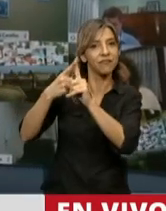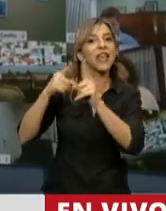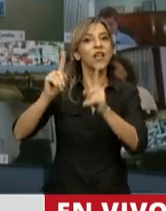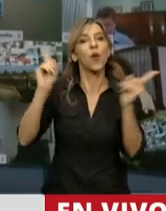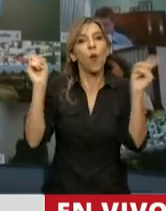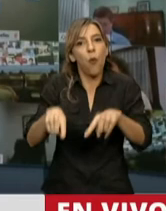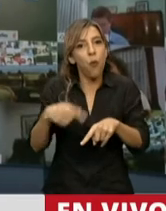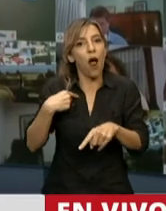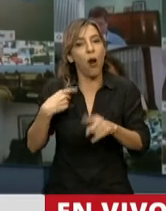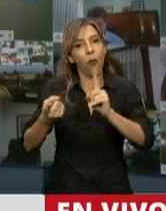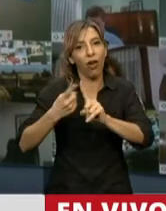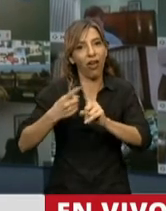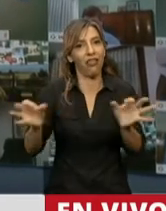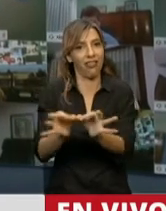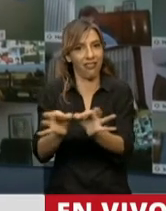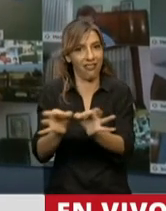Río Gallegos. En